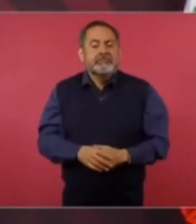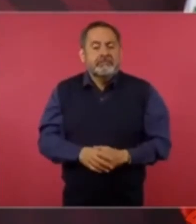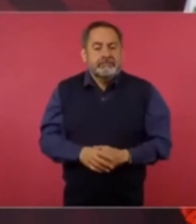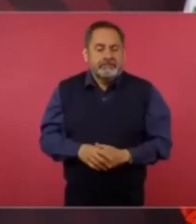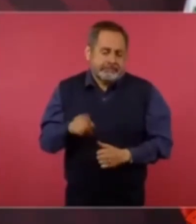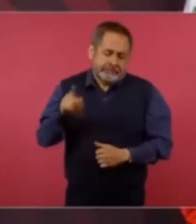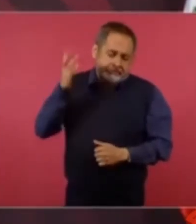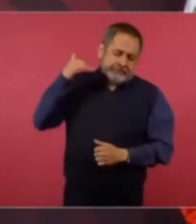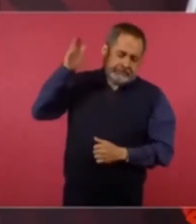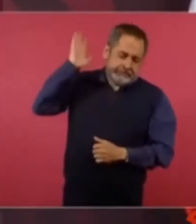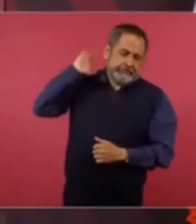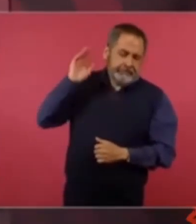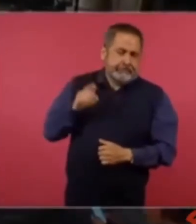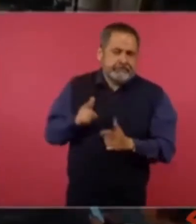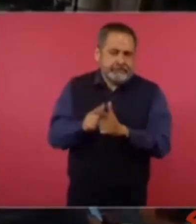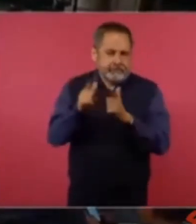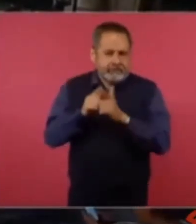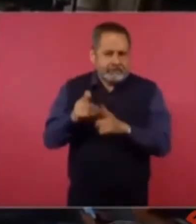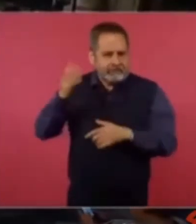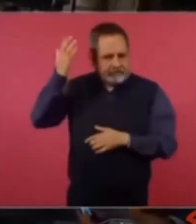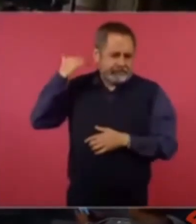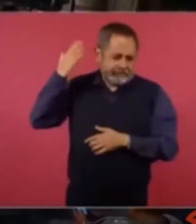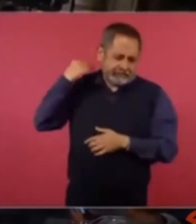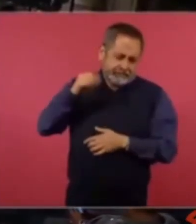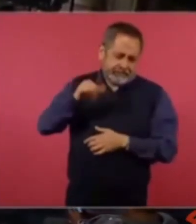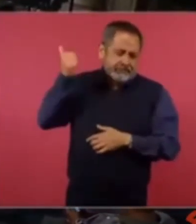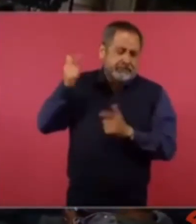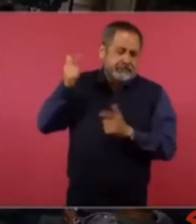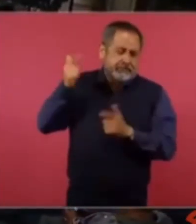en el movimiento partido